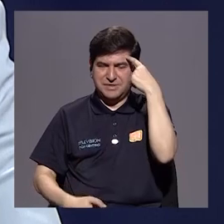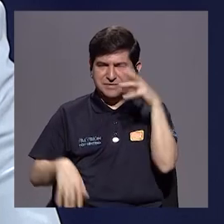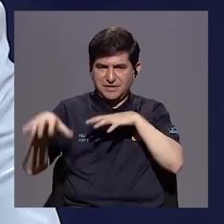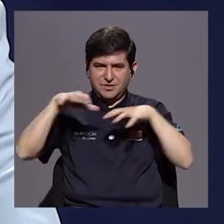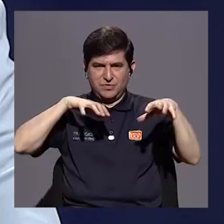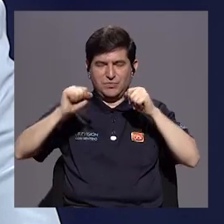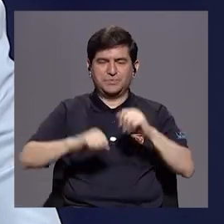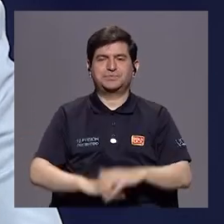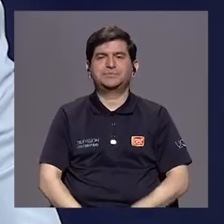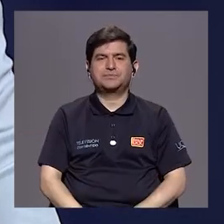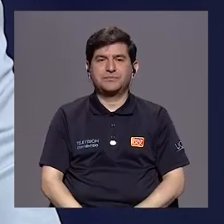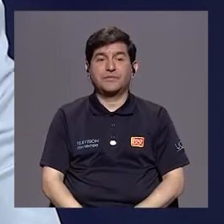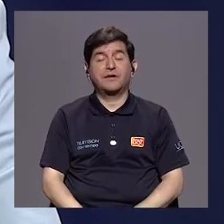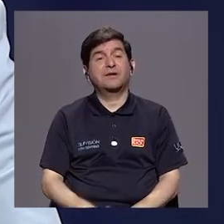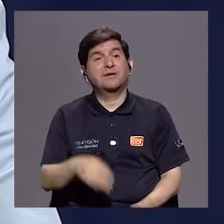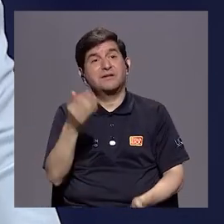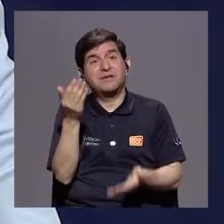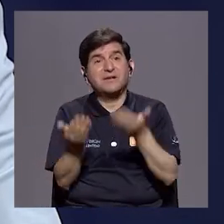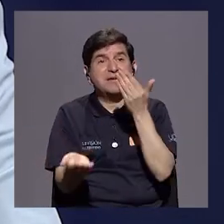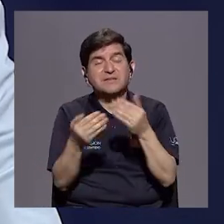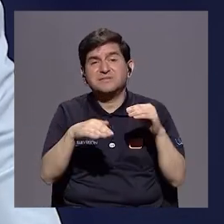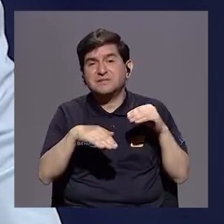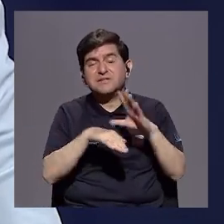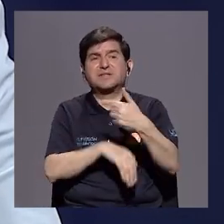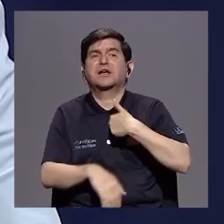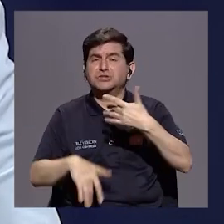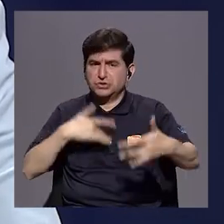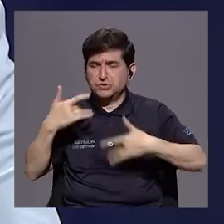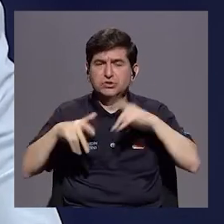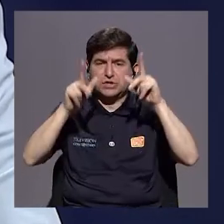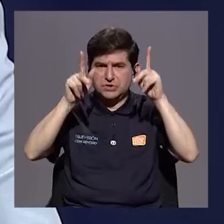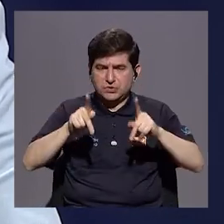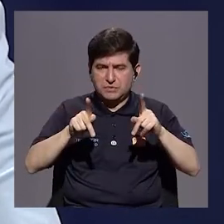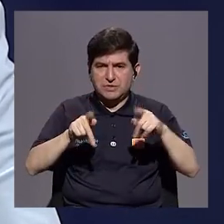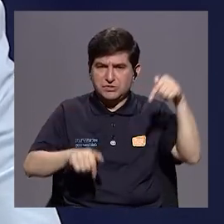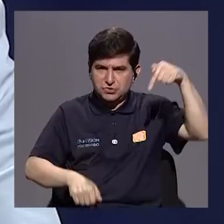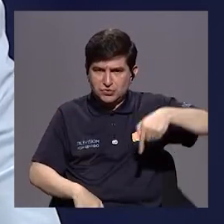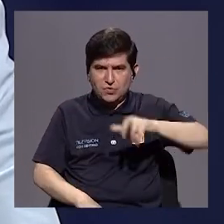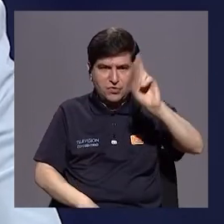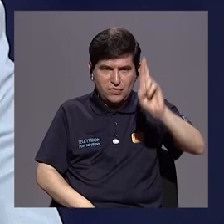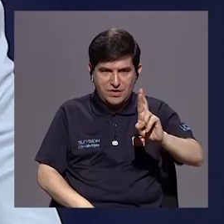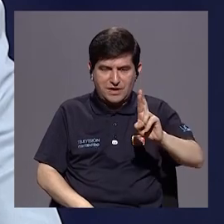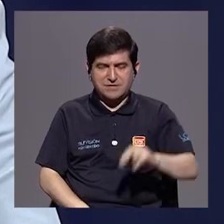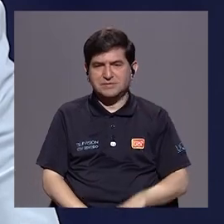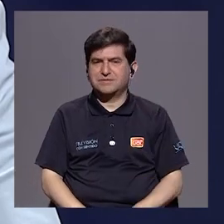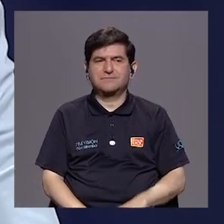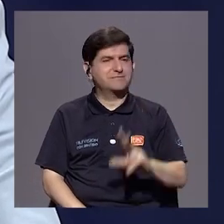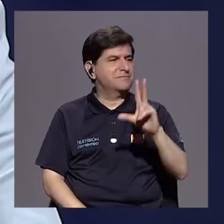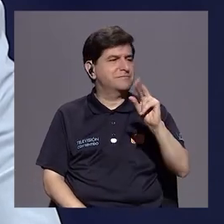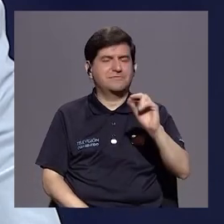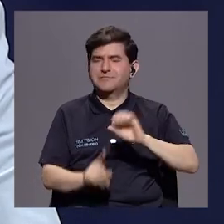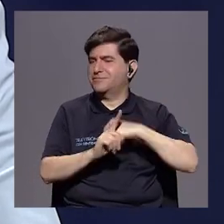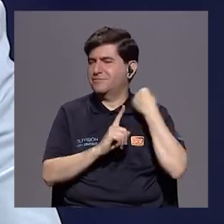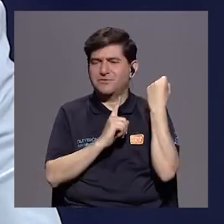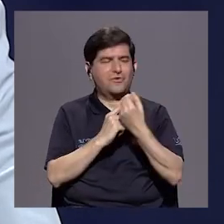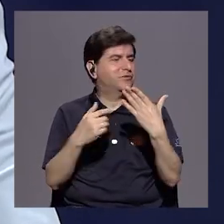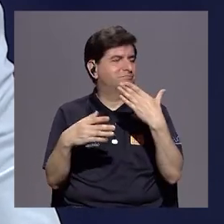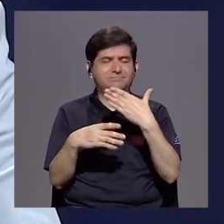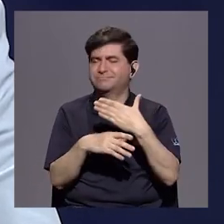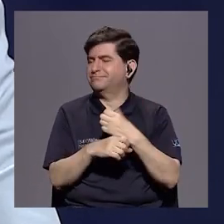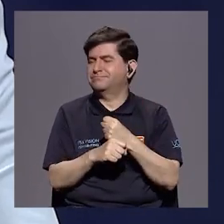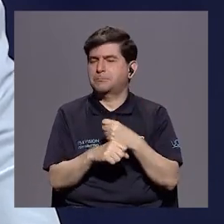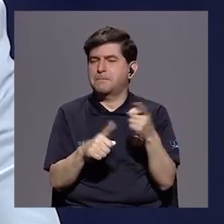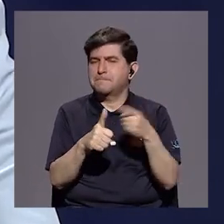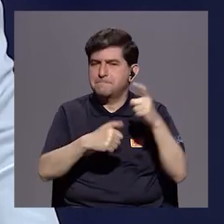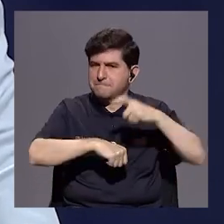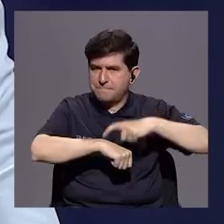movilidad y ese es quizás el efecto donde yo siento que el costarricense no está en condiciones de hacerlo